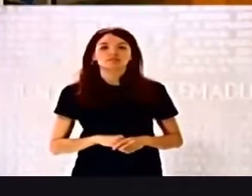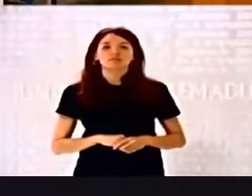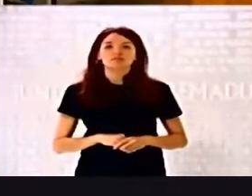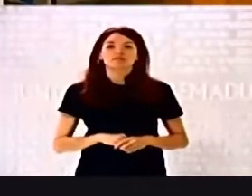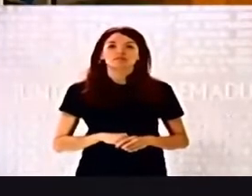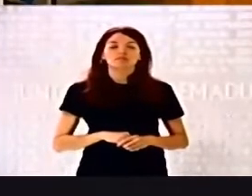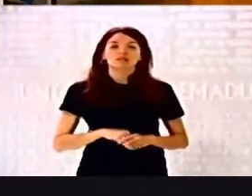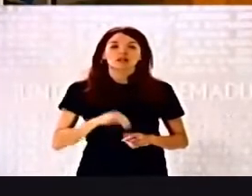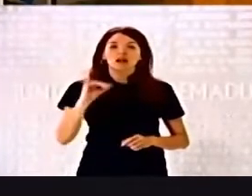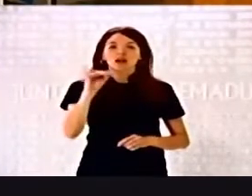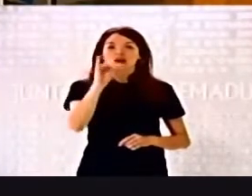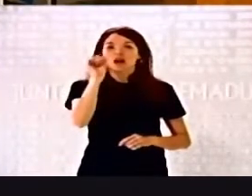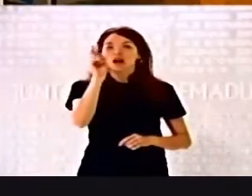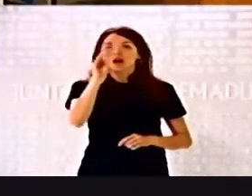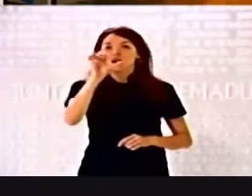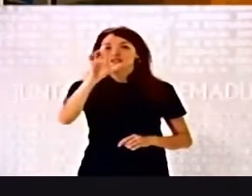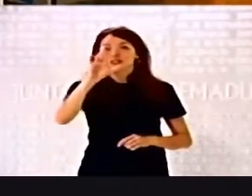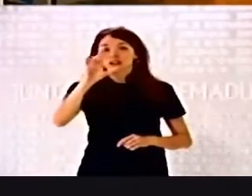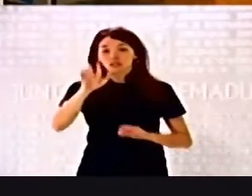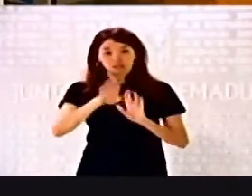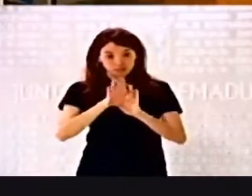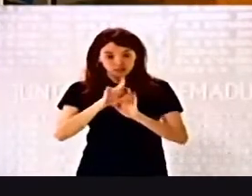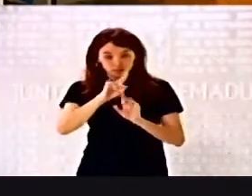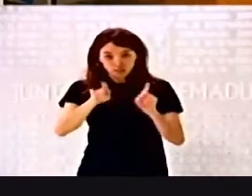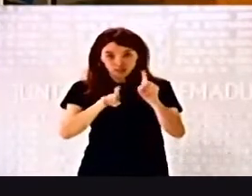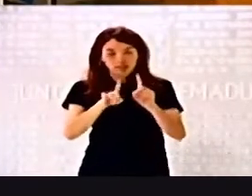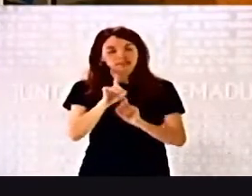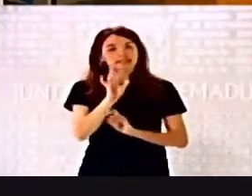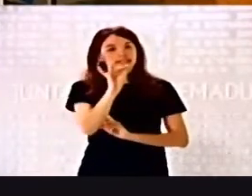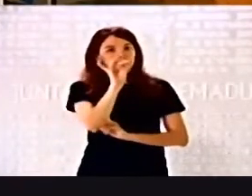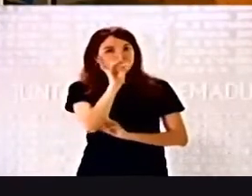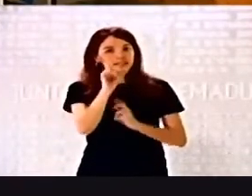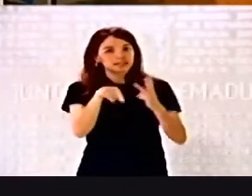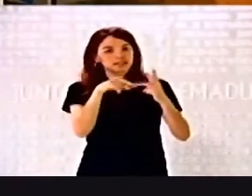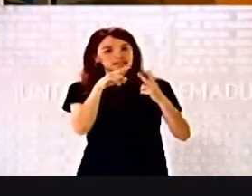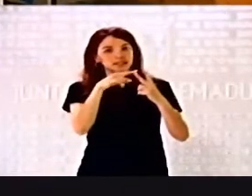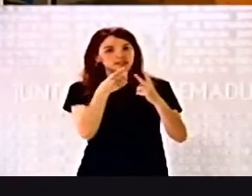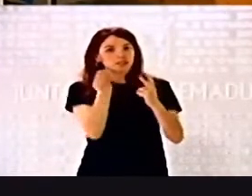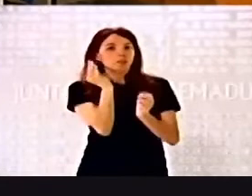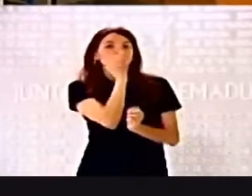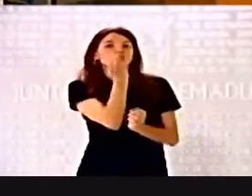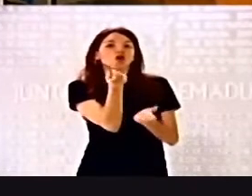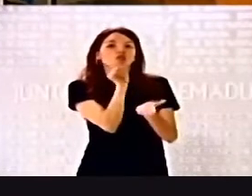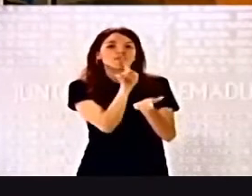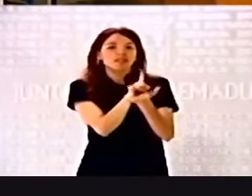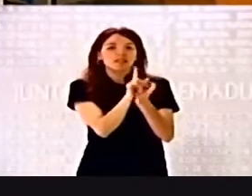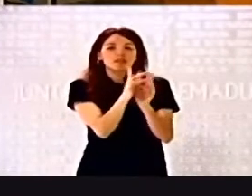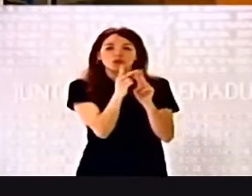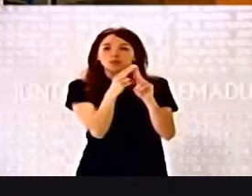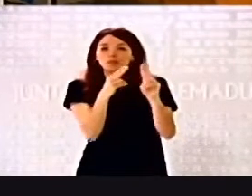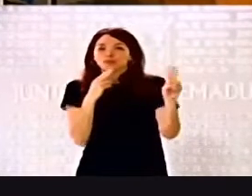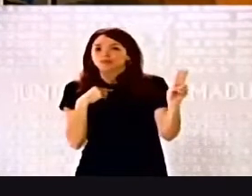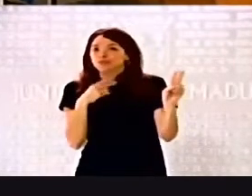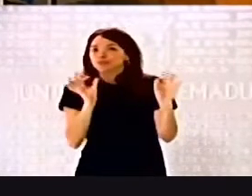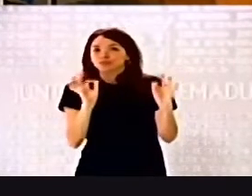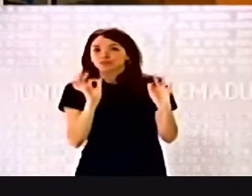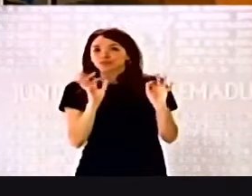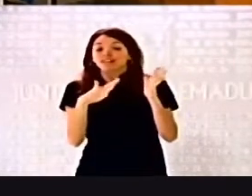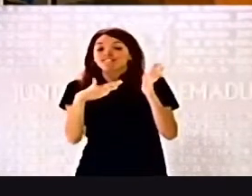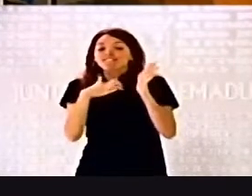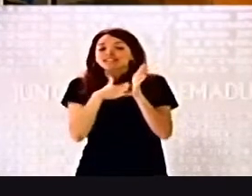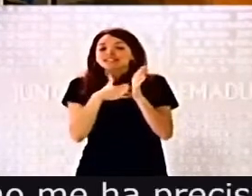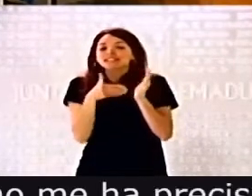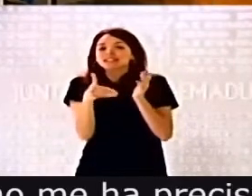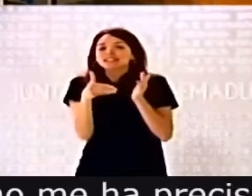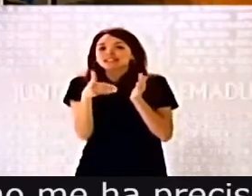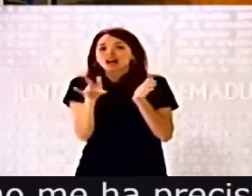Sí, Javier sigue preguntando. Sí, consejera, le vuelvo a preguntar, porque no me ha precisado una fecha en la que pudiera estar